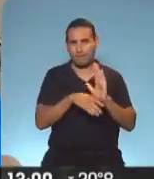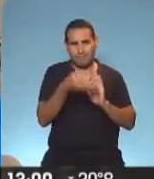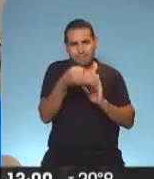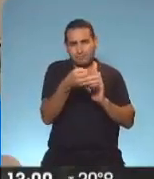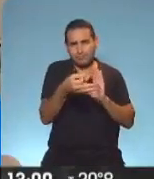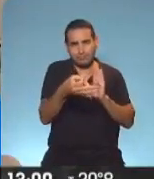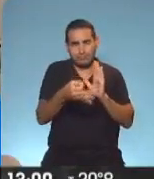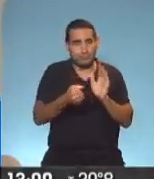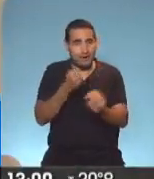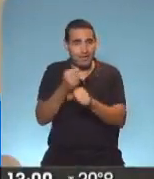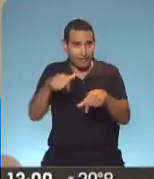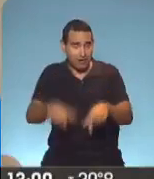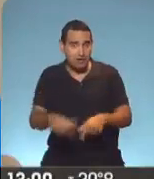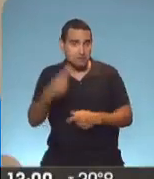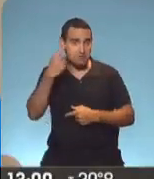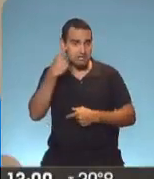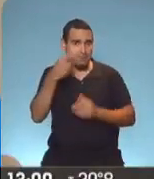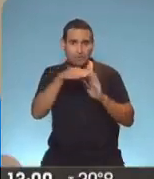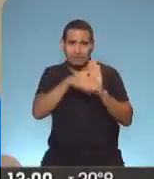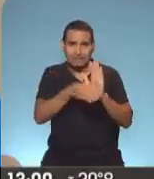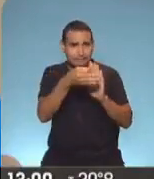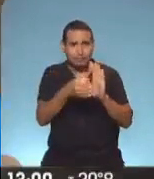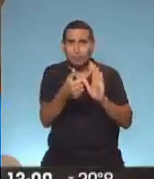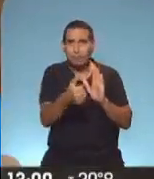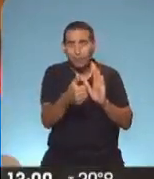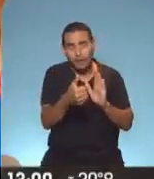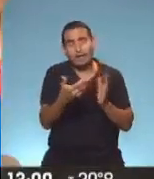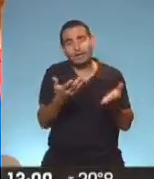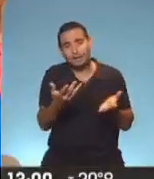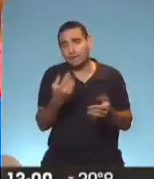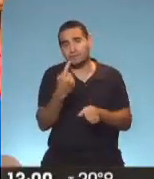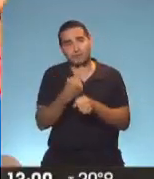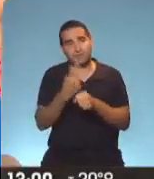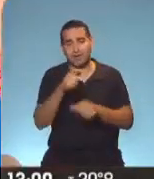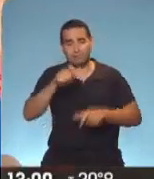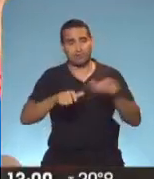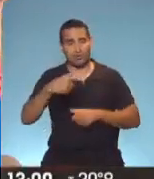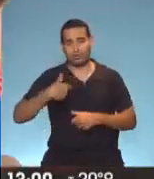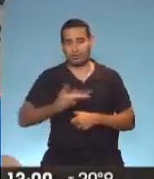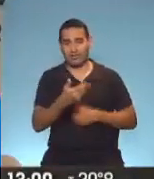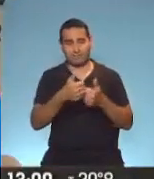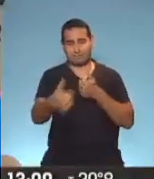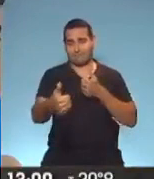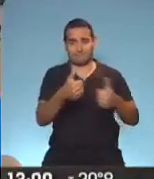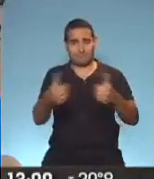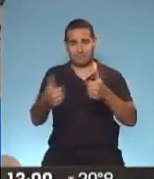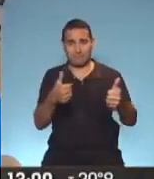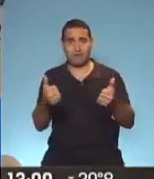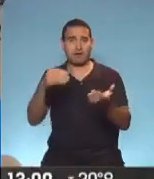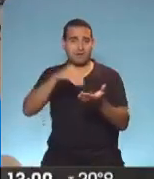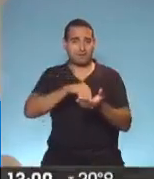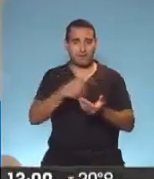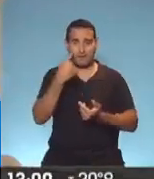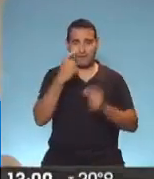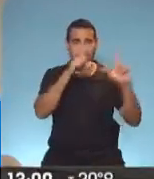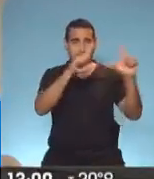que creemos que están siendo efectivas. En primer lugar, obviamente, el mantener el distanciamiento social, la señalización, como ven acá,